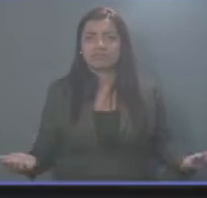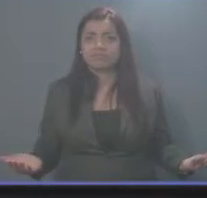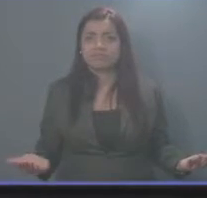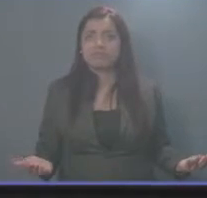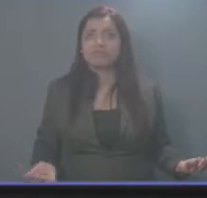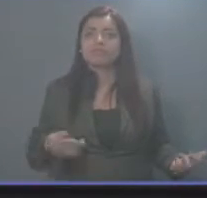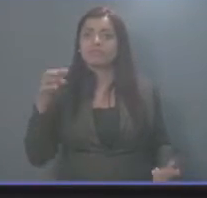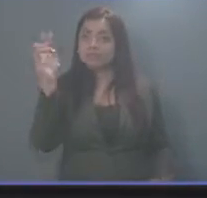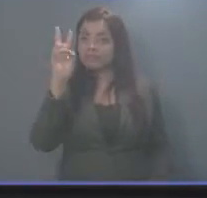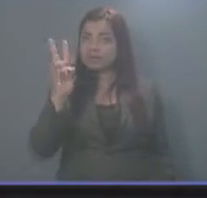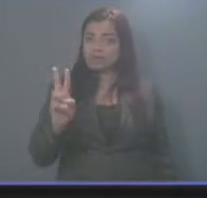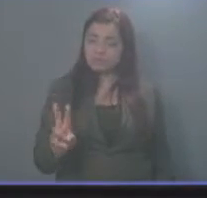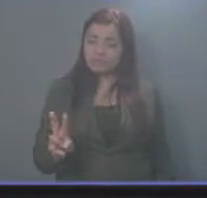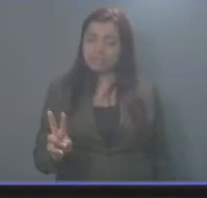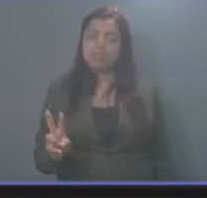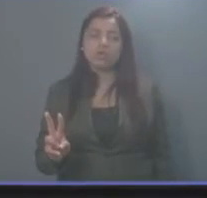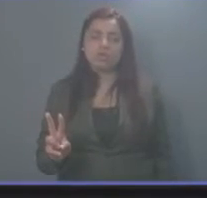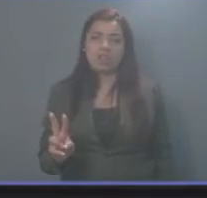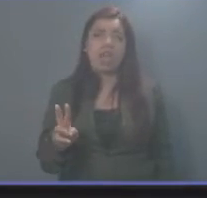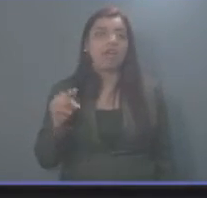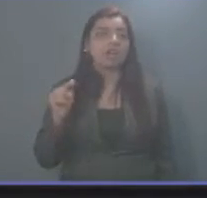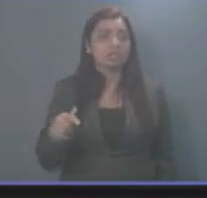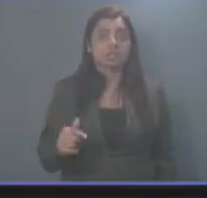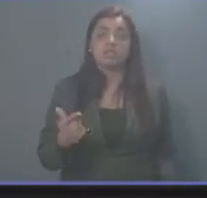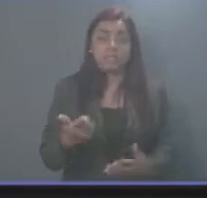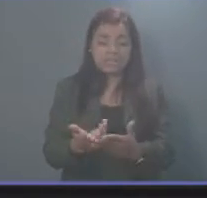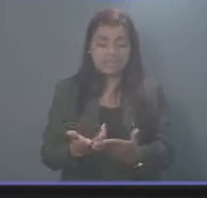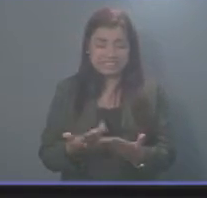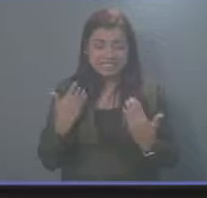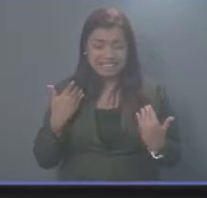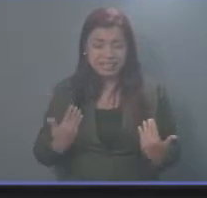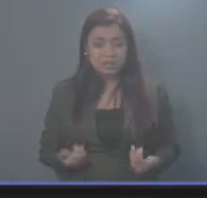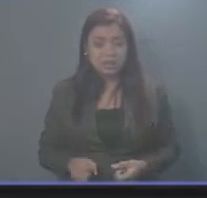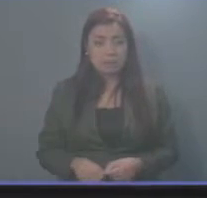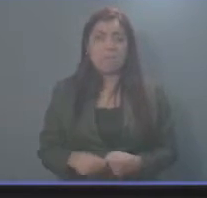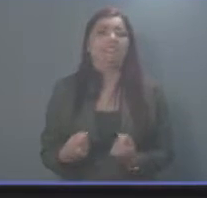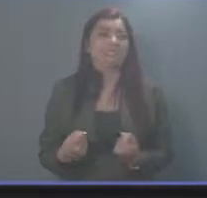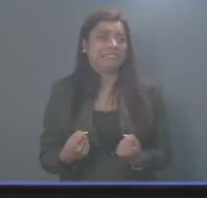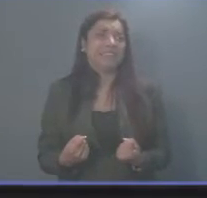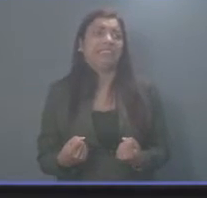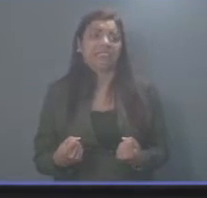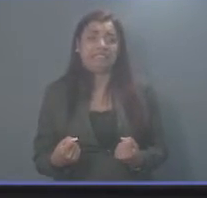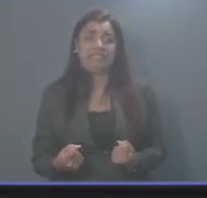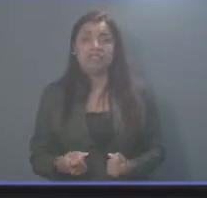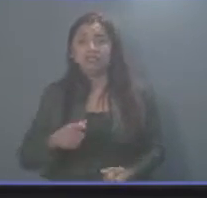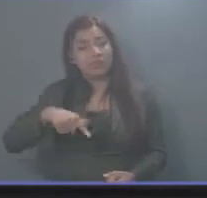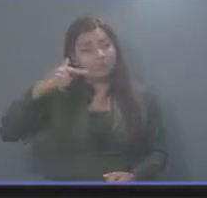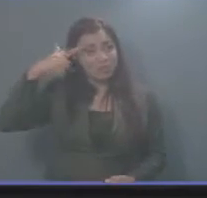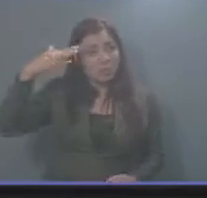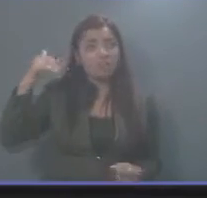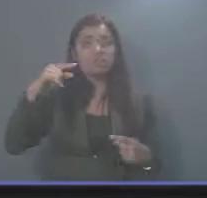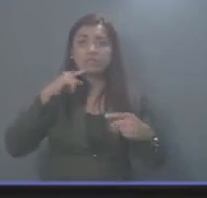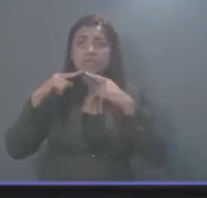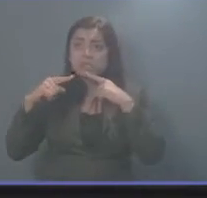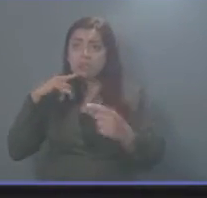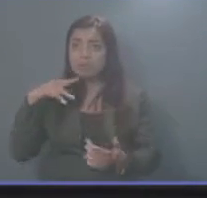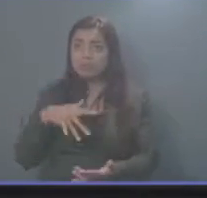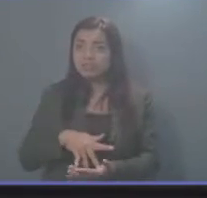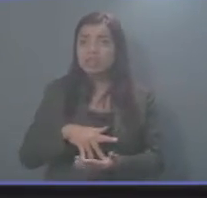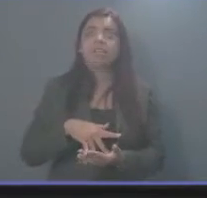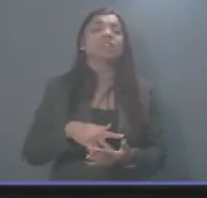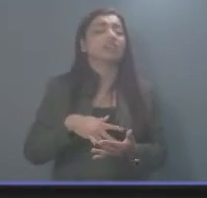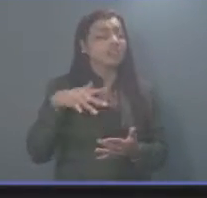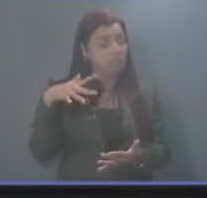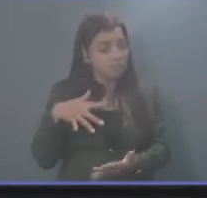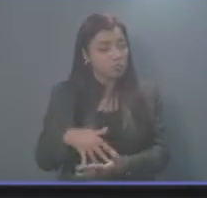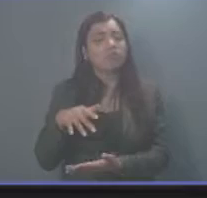en Venezuela es una franca violación a los derechos humanos, políticos, democráticos del